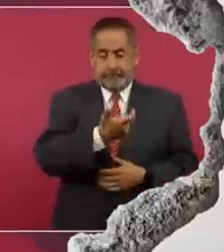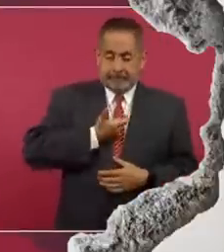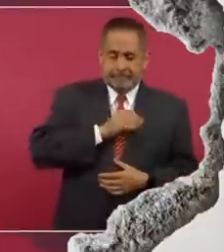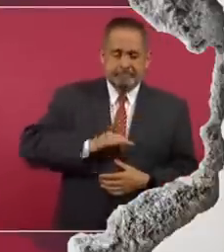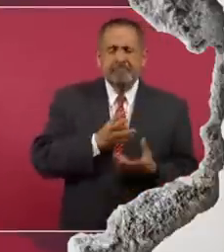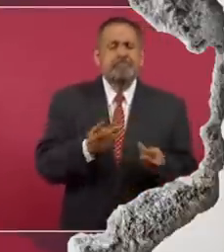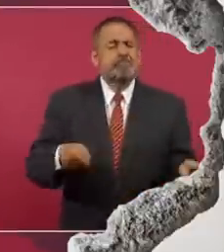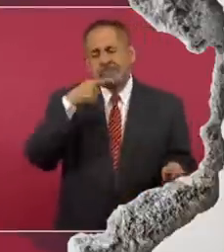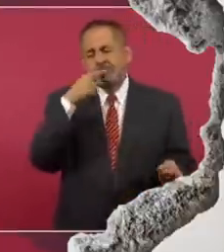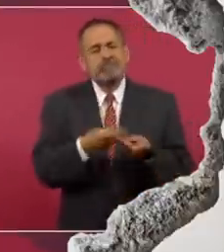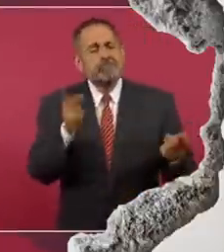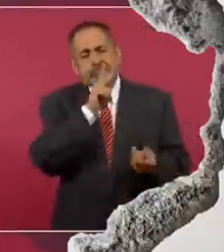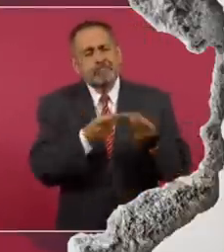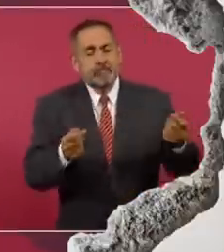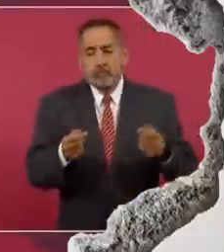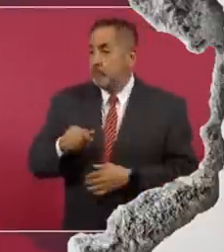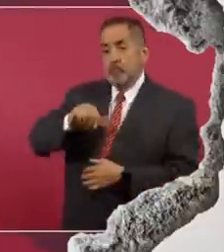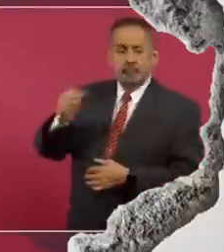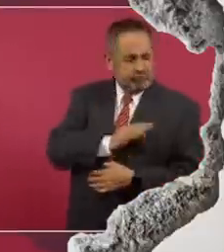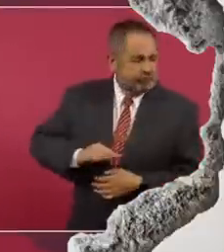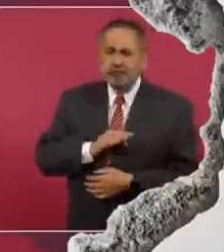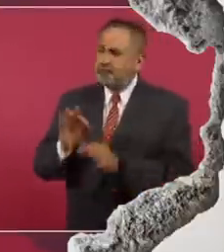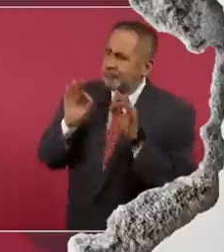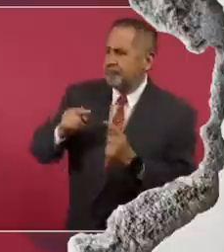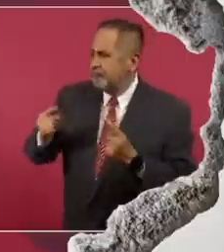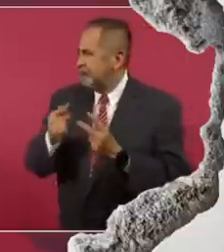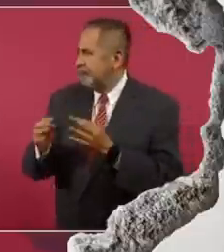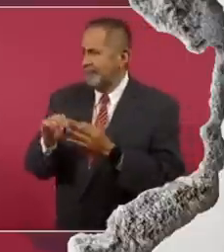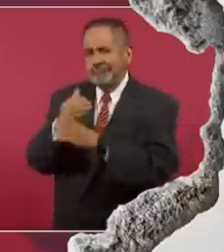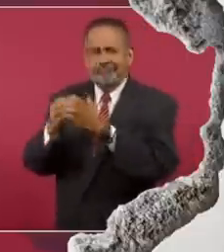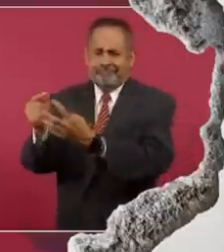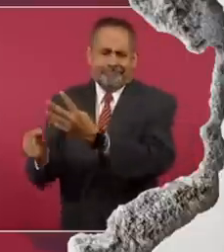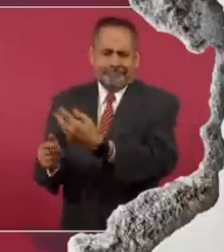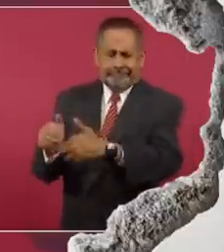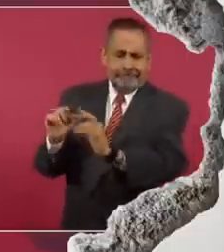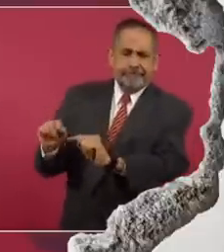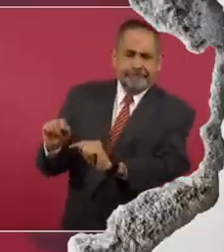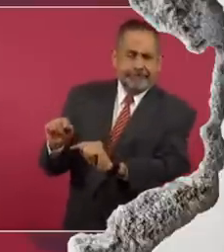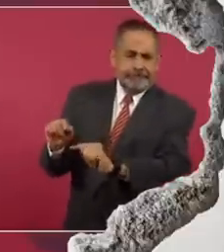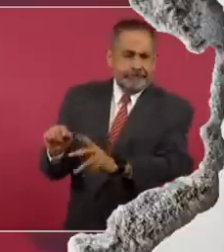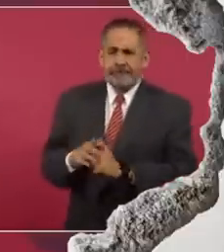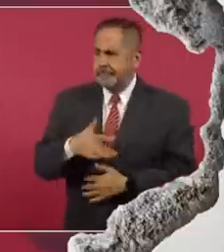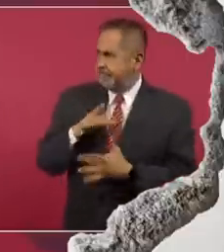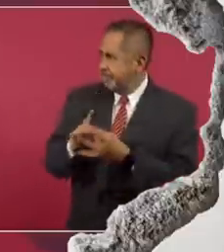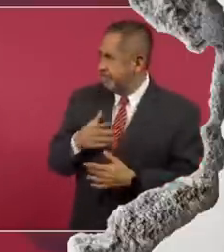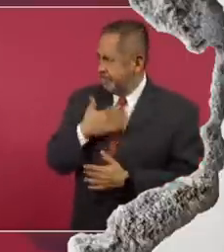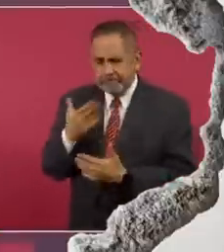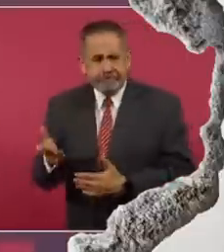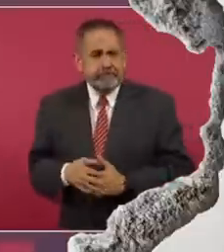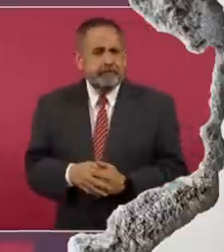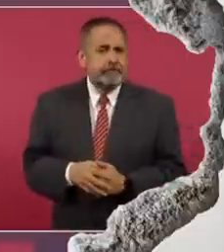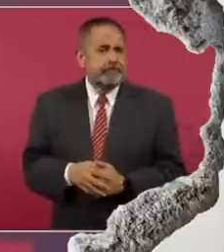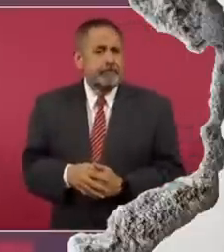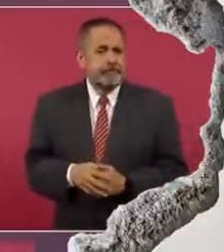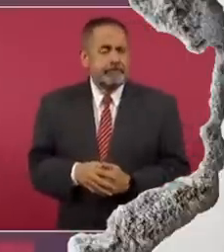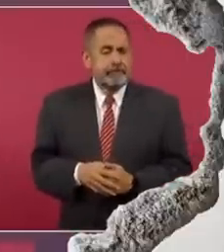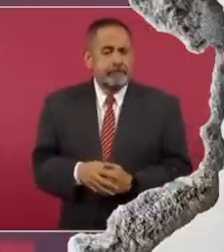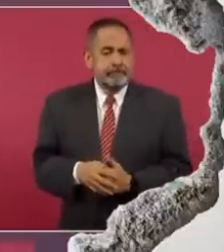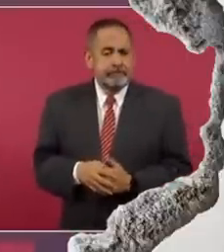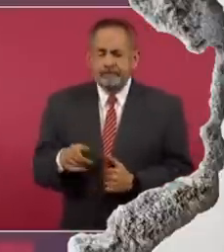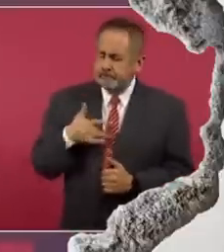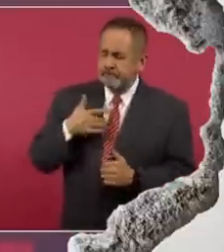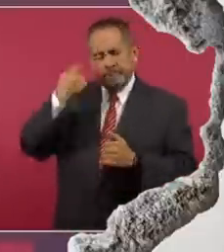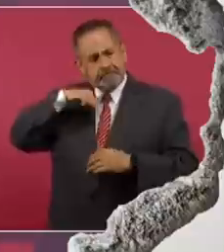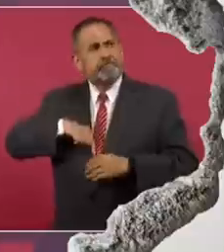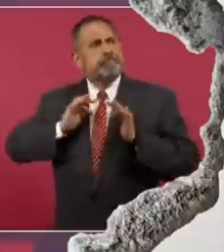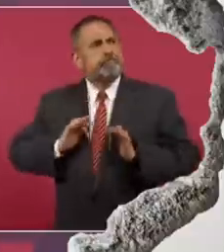pasajera, pero una felicidad duradera tiene que ver con otras cosas. Tiene que ver, pues, con estar bien, con uno